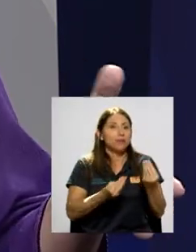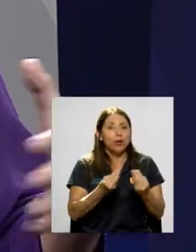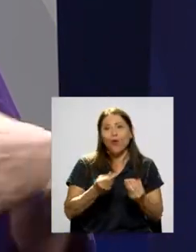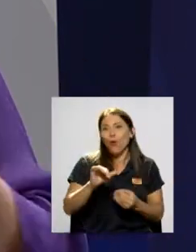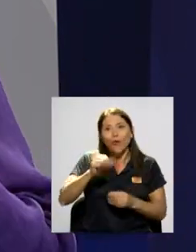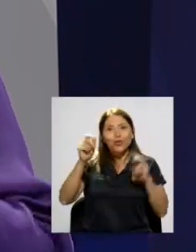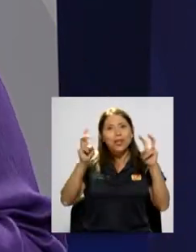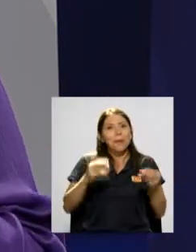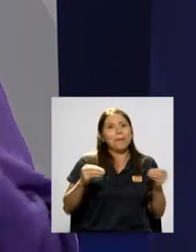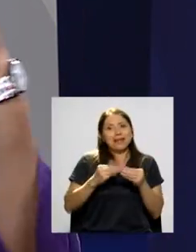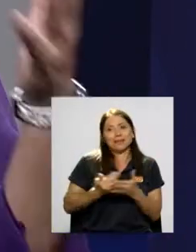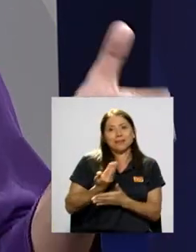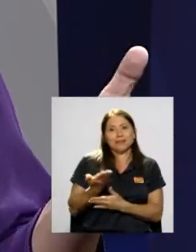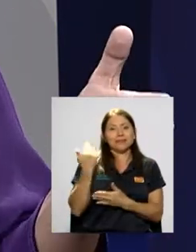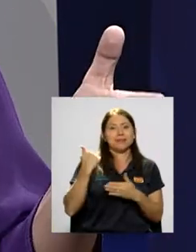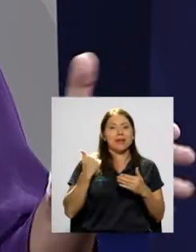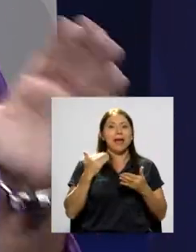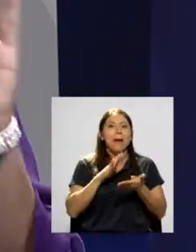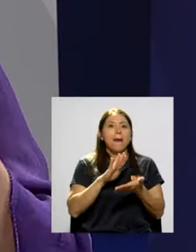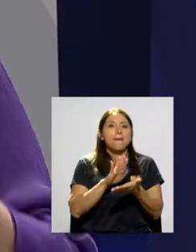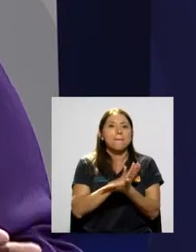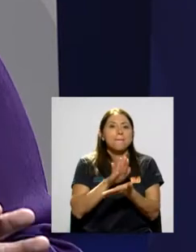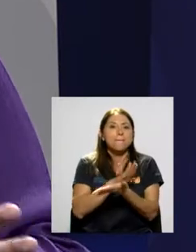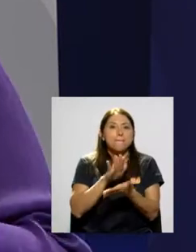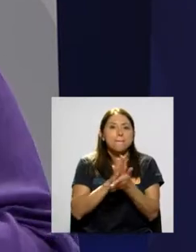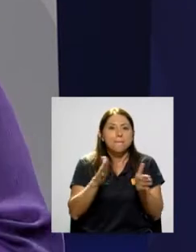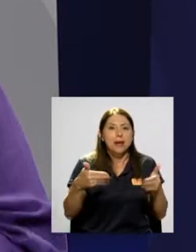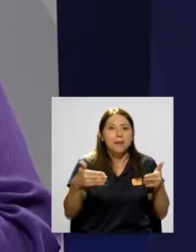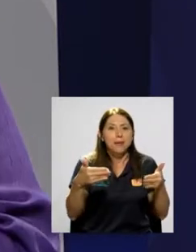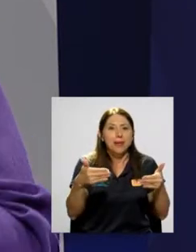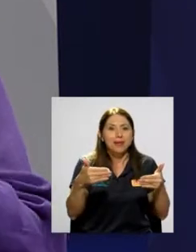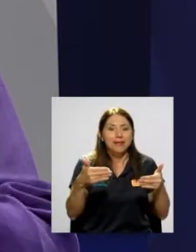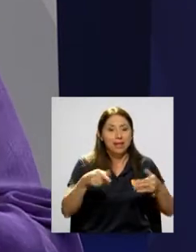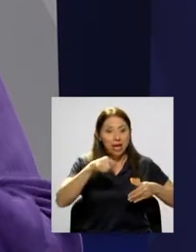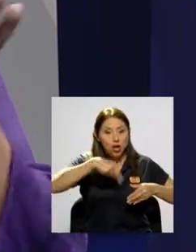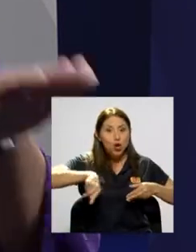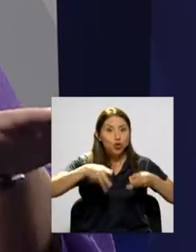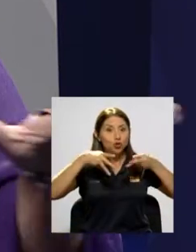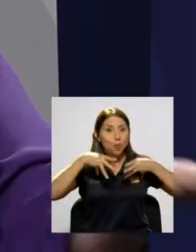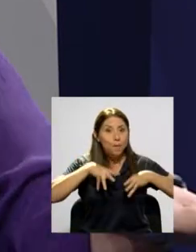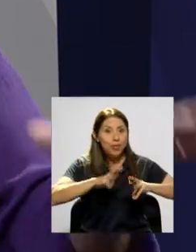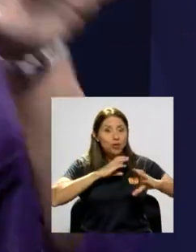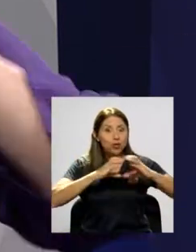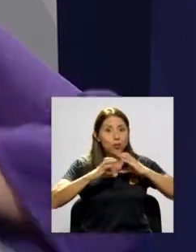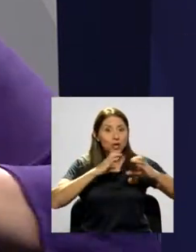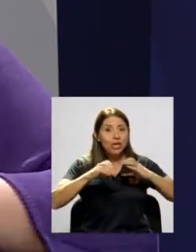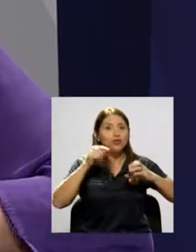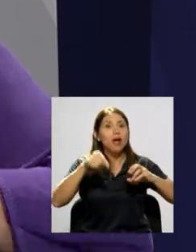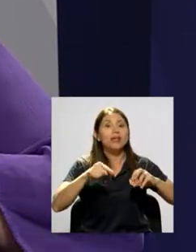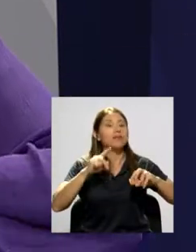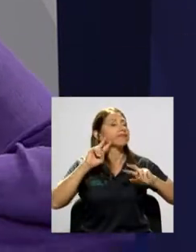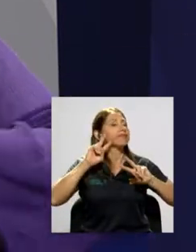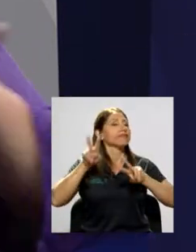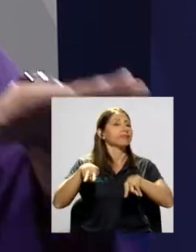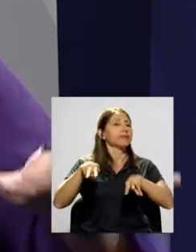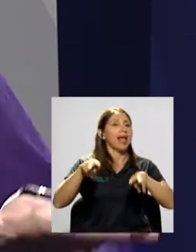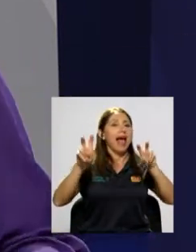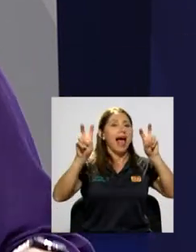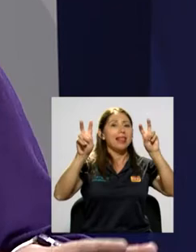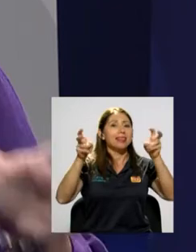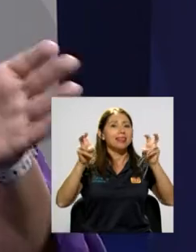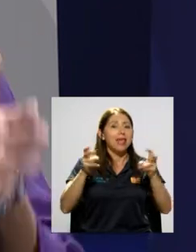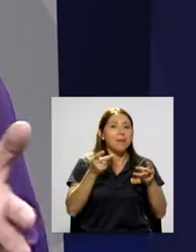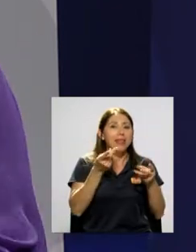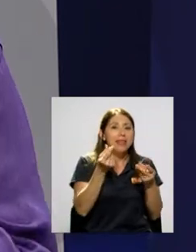Papers. Los periódicos centrales de este país se negaron a cubrir o a darle importancia al tema fiscal y de elusión fiscal derivado de los